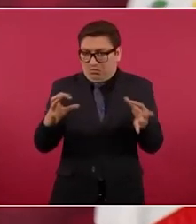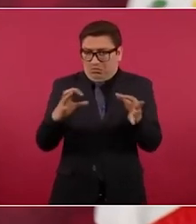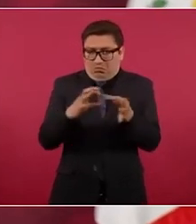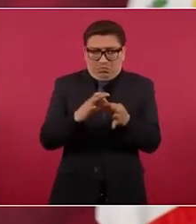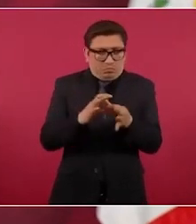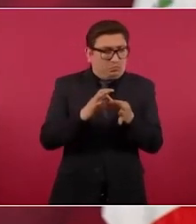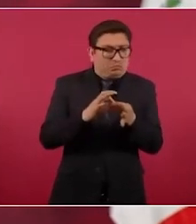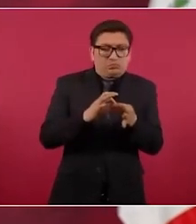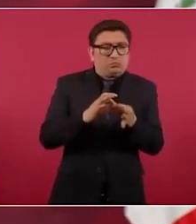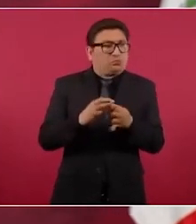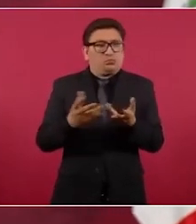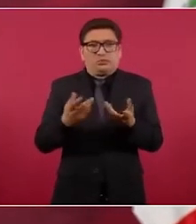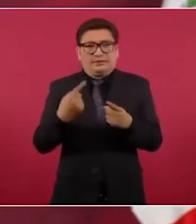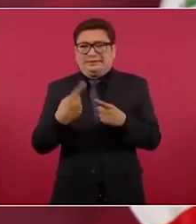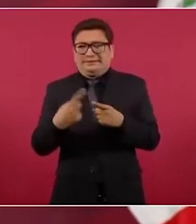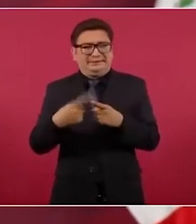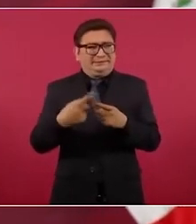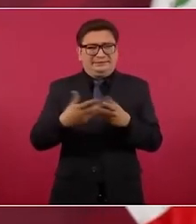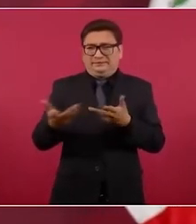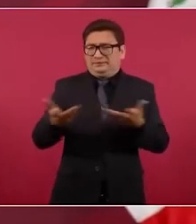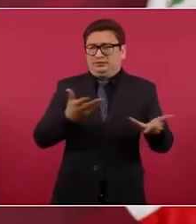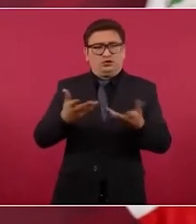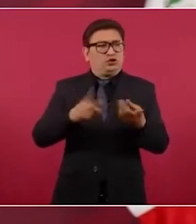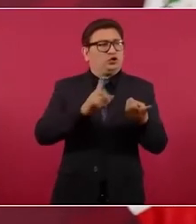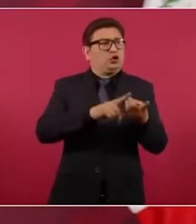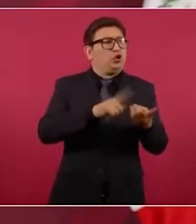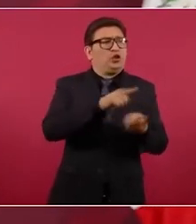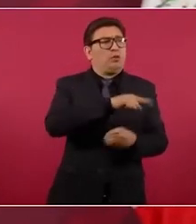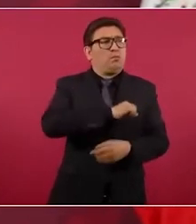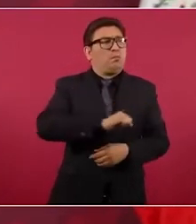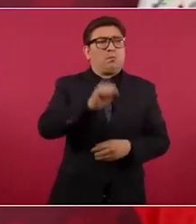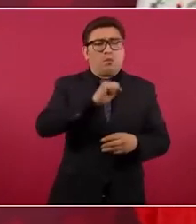No se sabía dónde terminaba la delincuencia